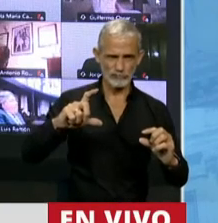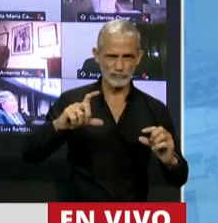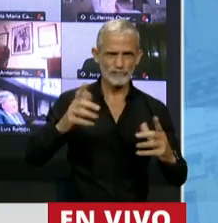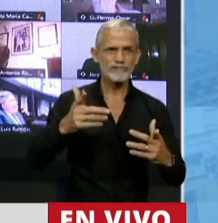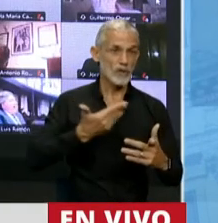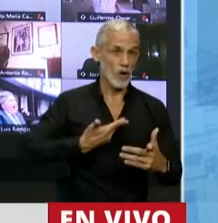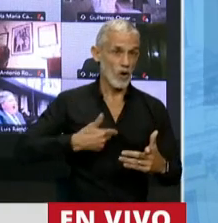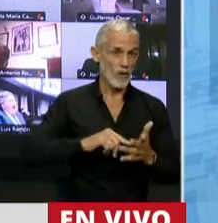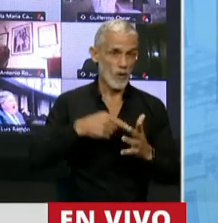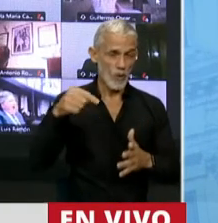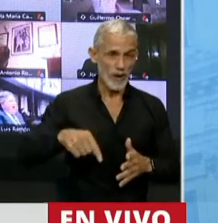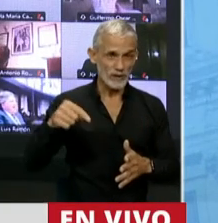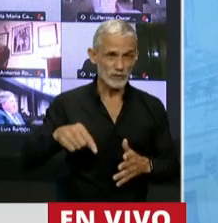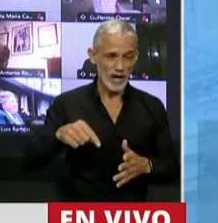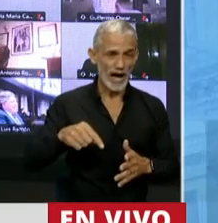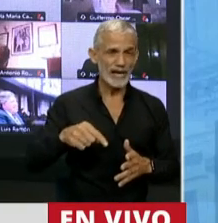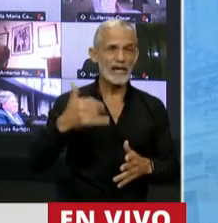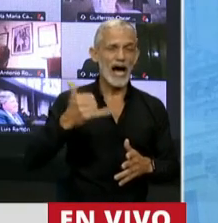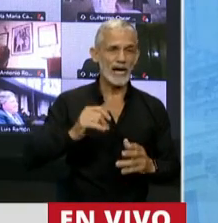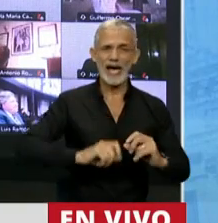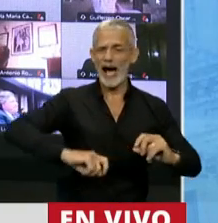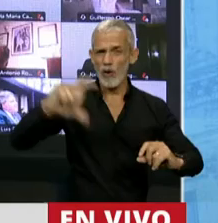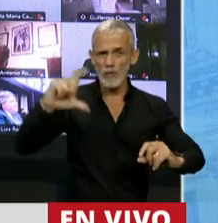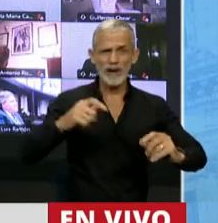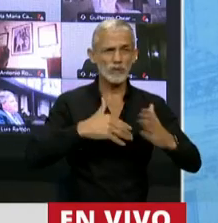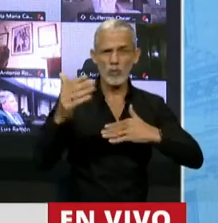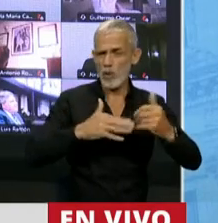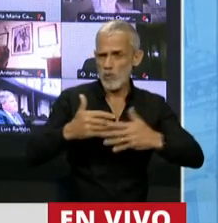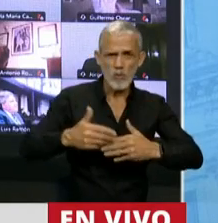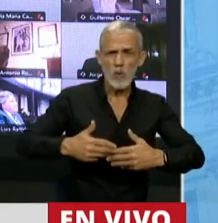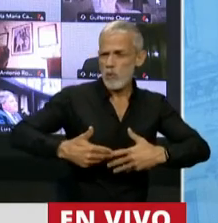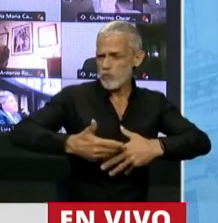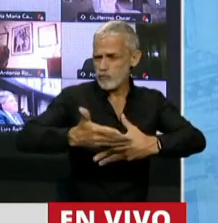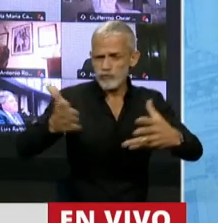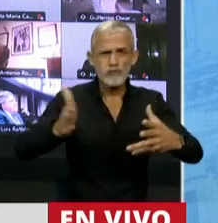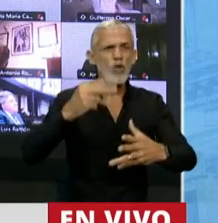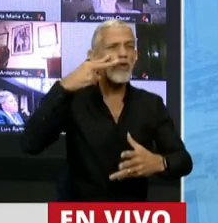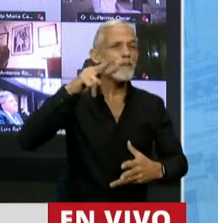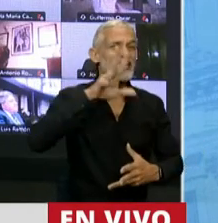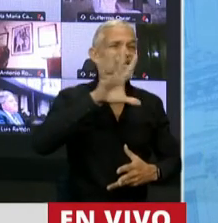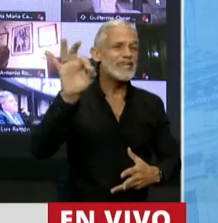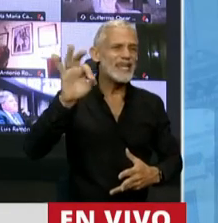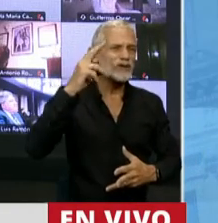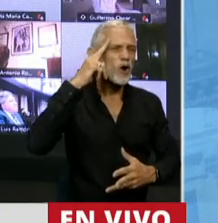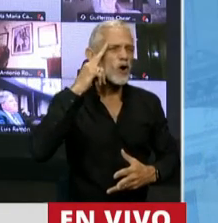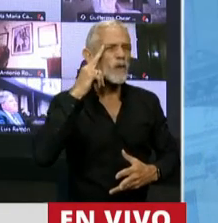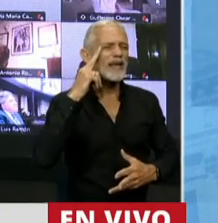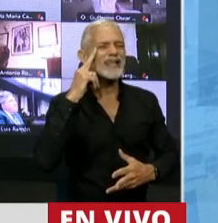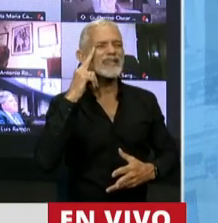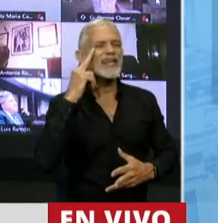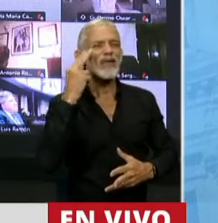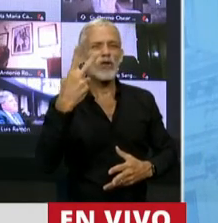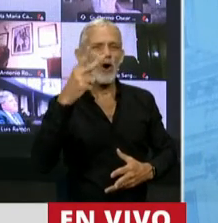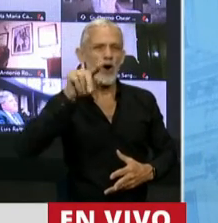al gobierno de la Ciudad Autónoma de Buenos Aires a tener un aumento en su obra pública de un 2.592.2%, es decir, de gastos